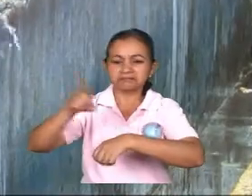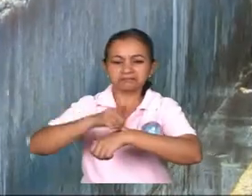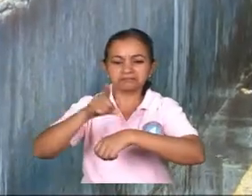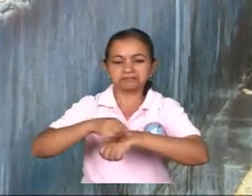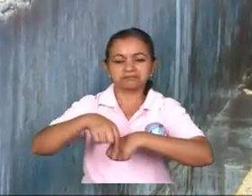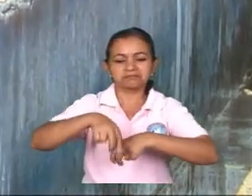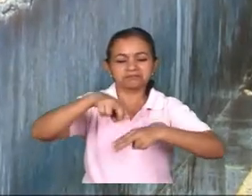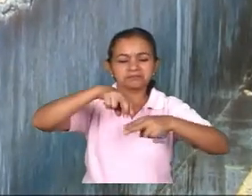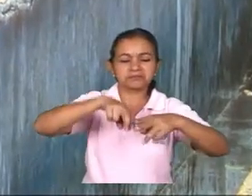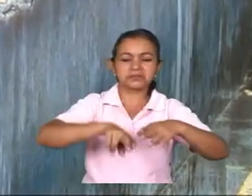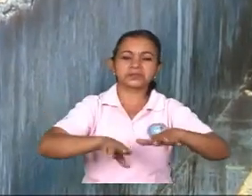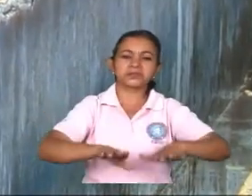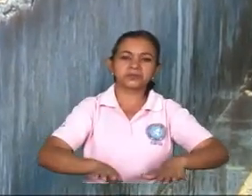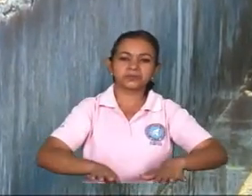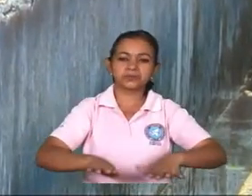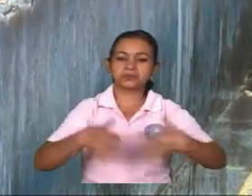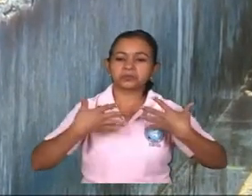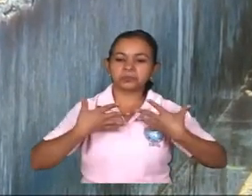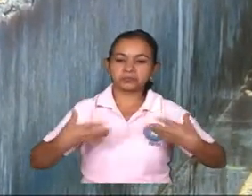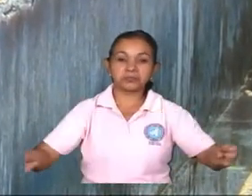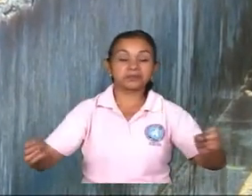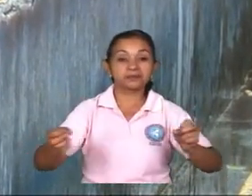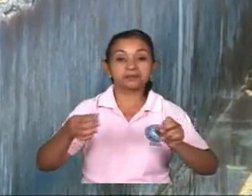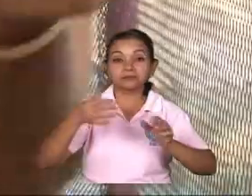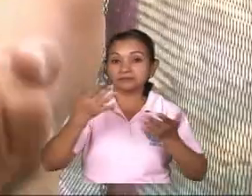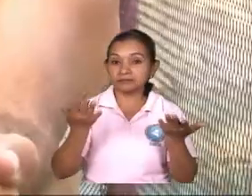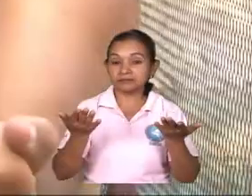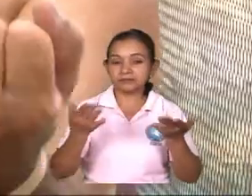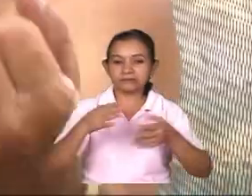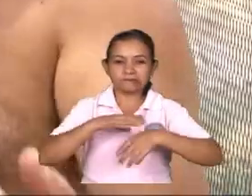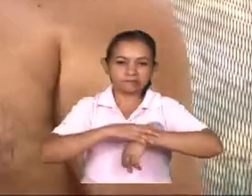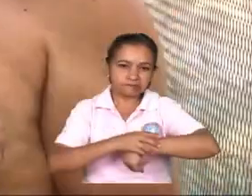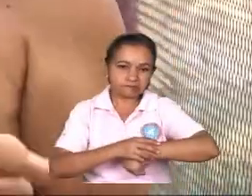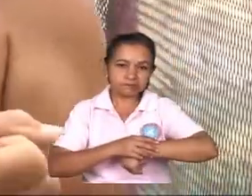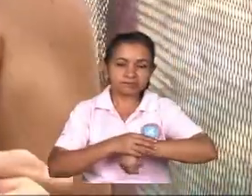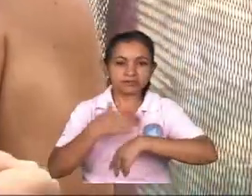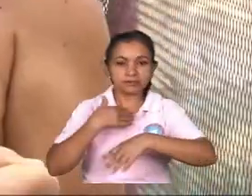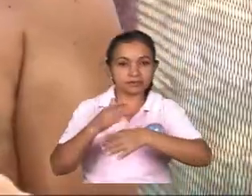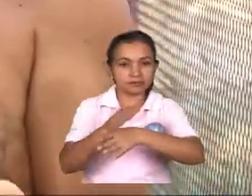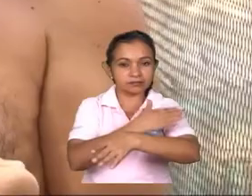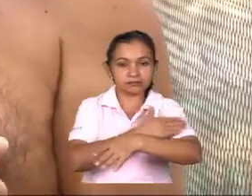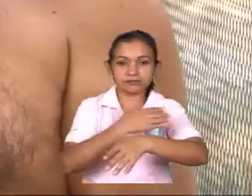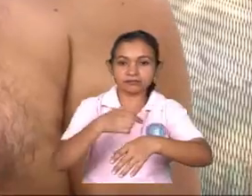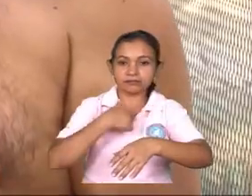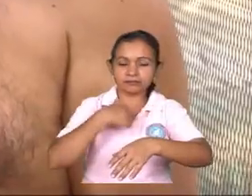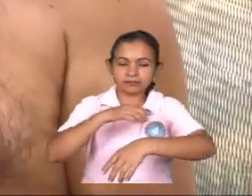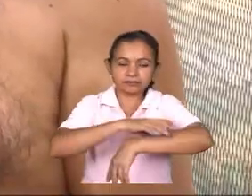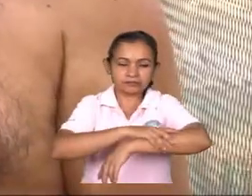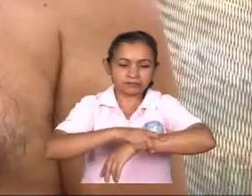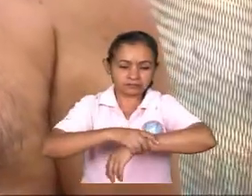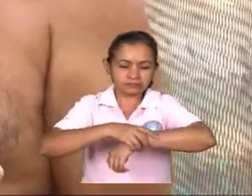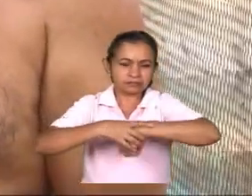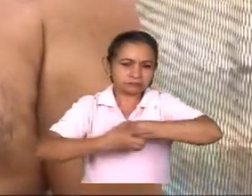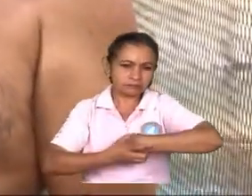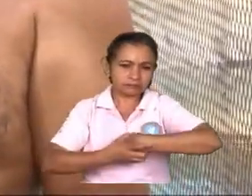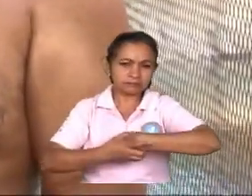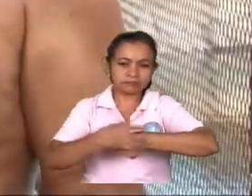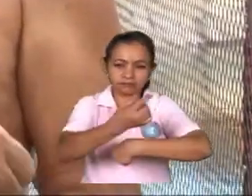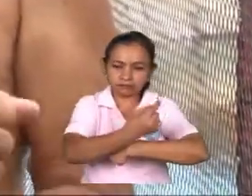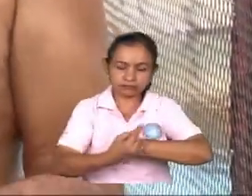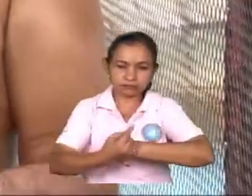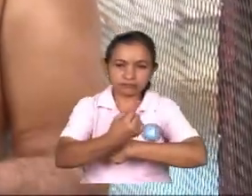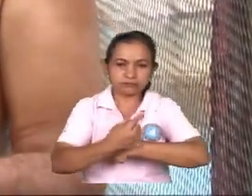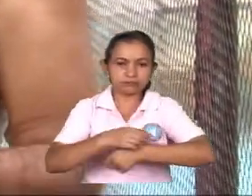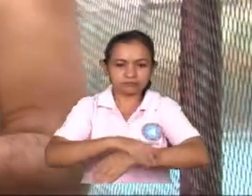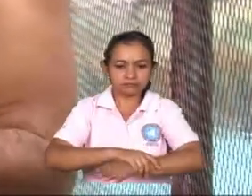metes aquí y se te fue la gripe, se terminó. Una quebradura, yo fui quebrado esta mano y me mandaron a terapia y